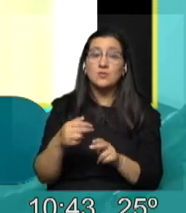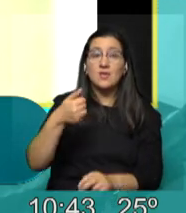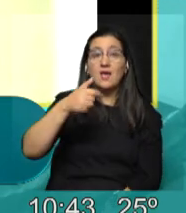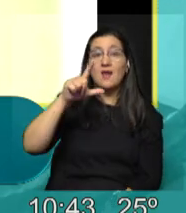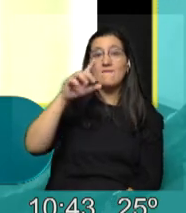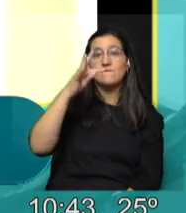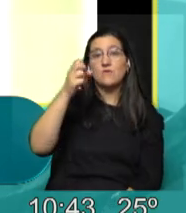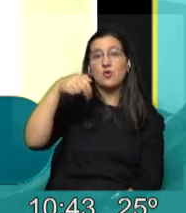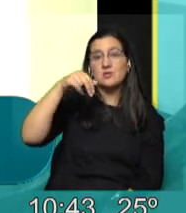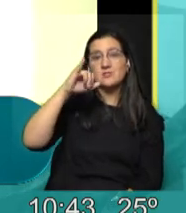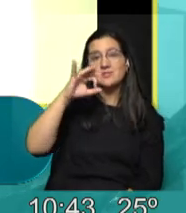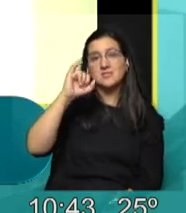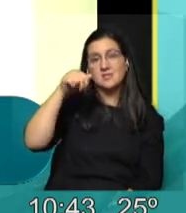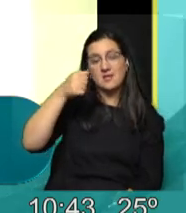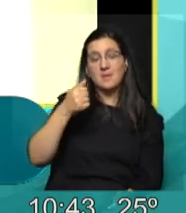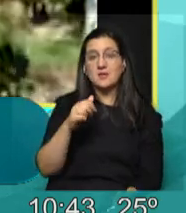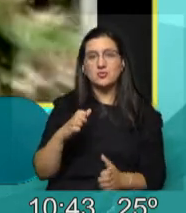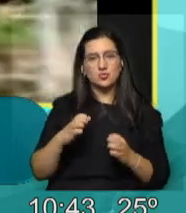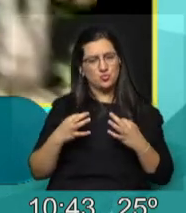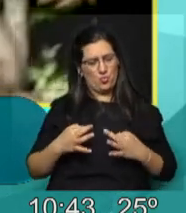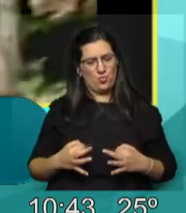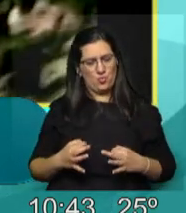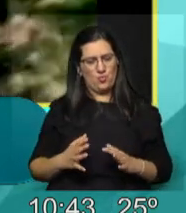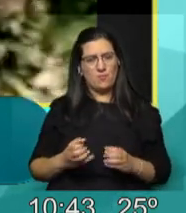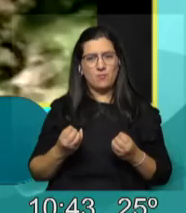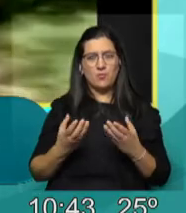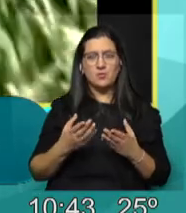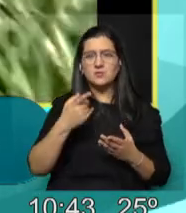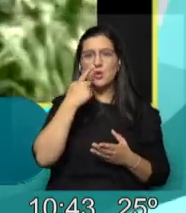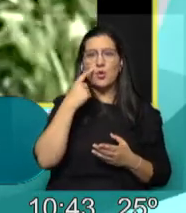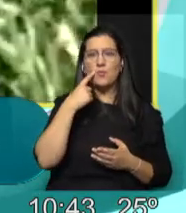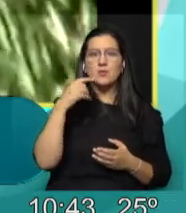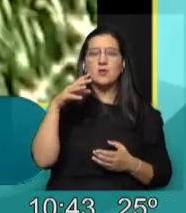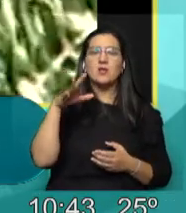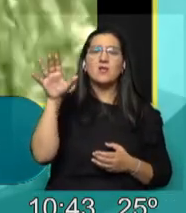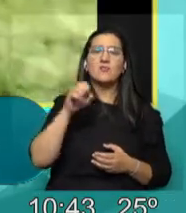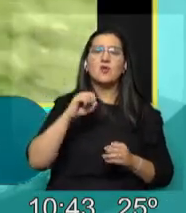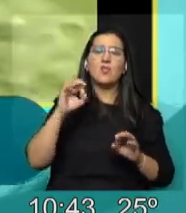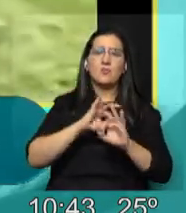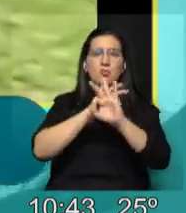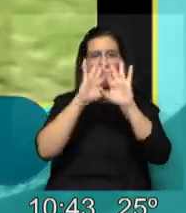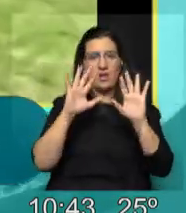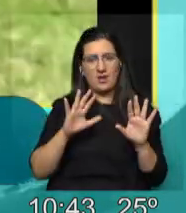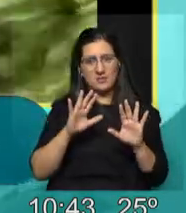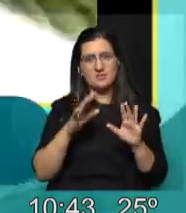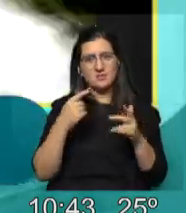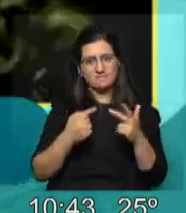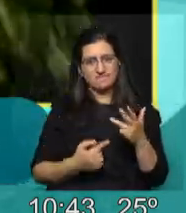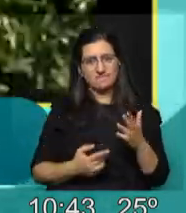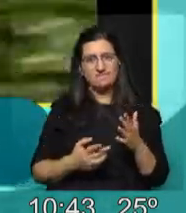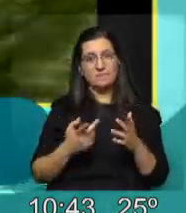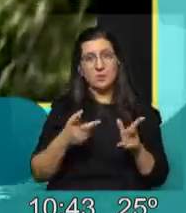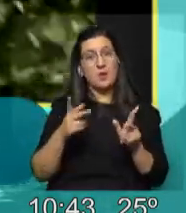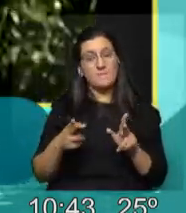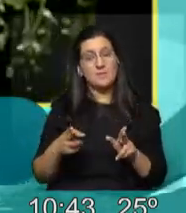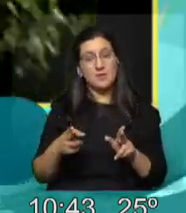más serio, probablemente porque, bueno, hay como una cierta cuestión de que es el hombre que trajo la democracia. Sí, fue el primero que tuvo que... Entonces hay una parte